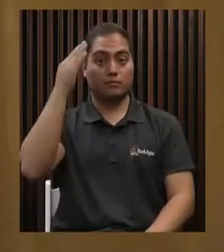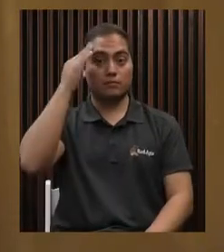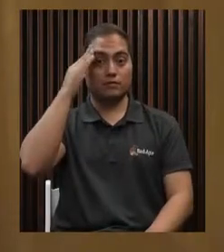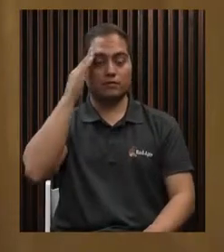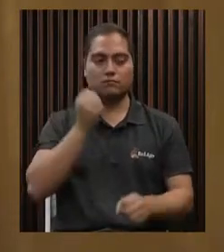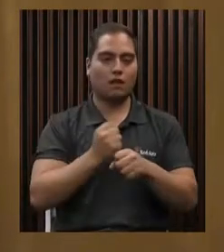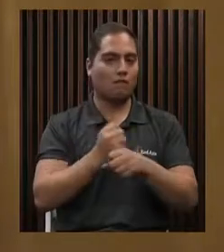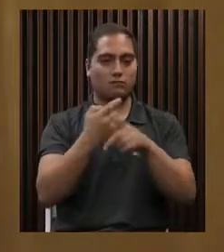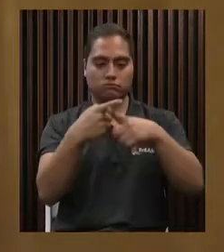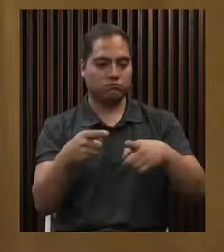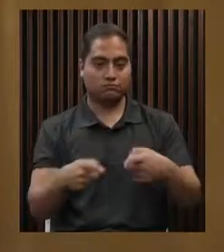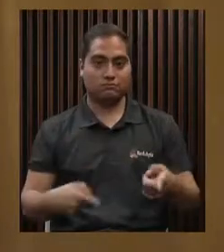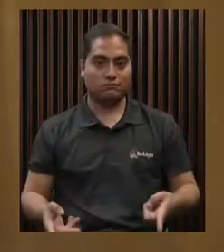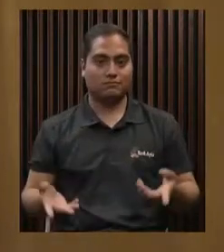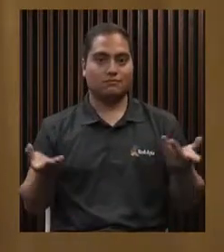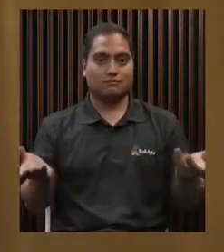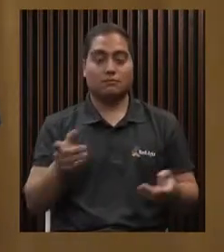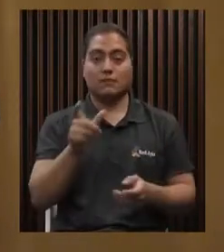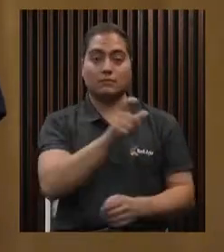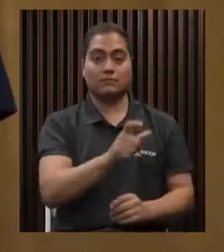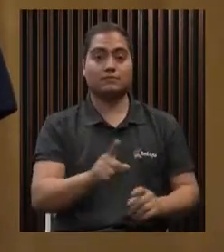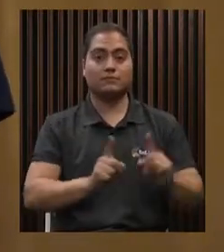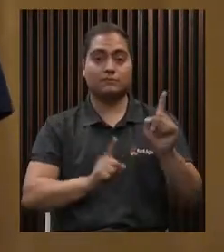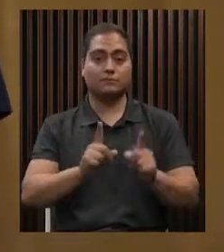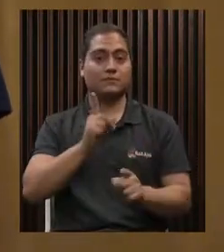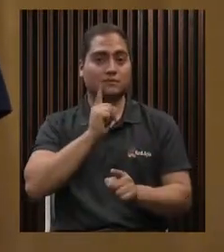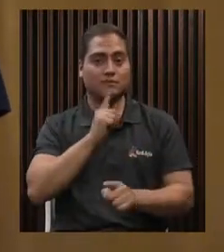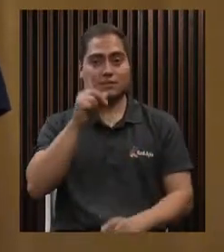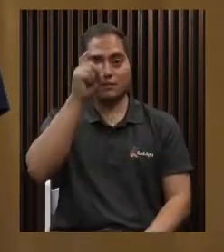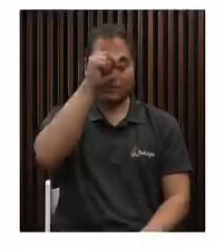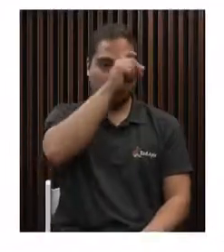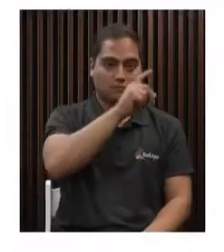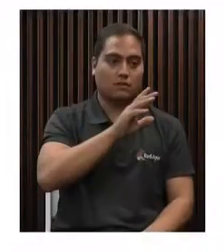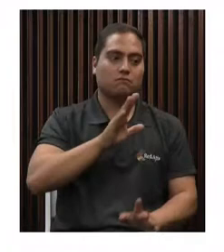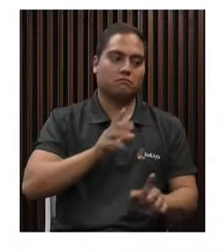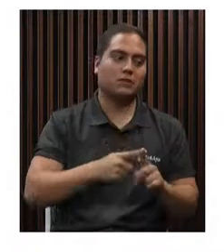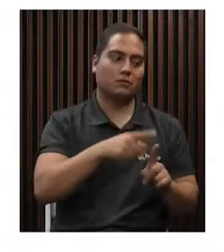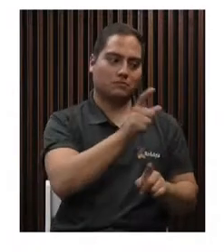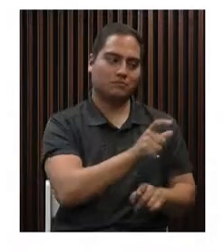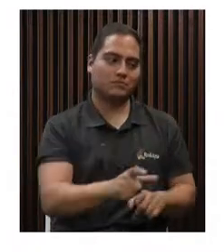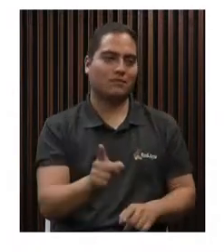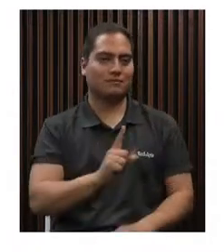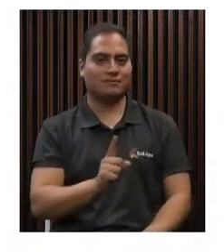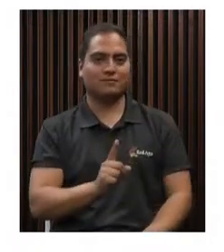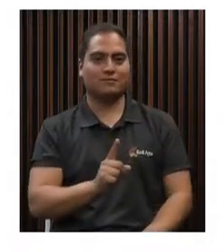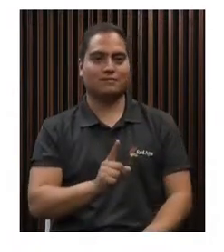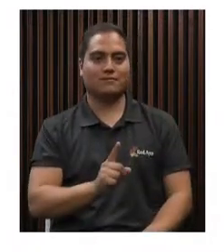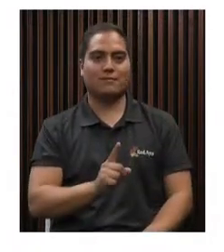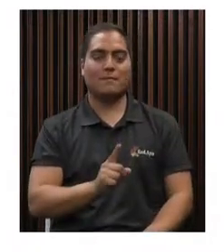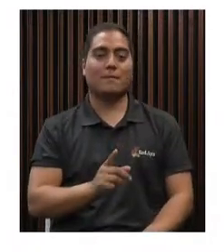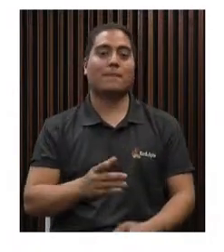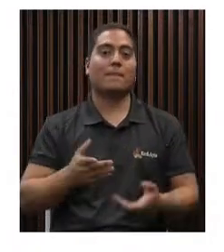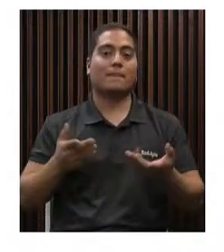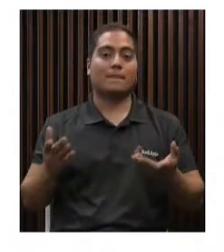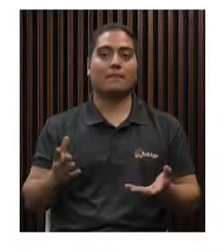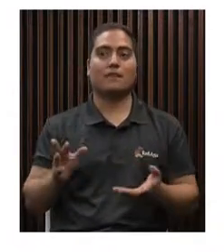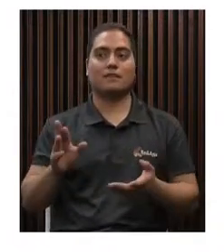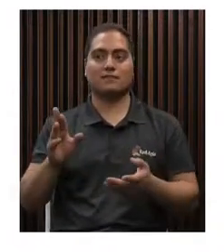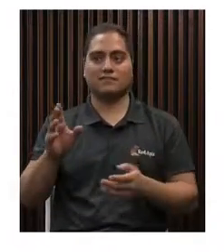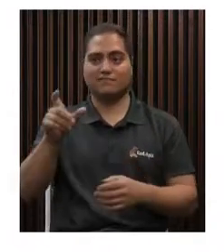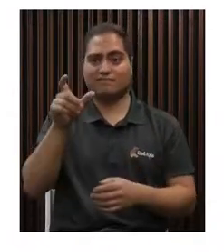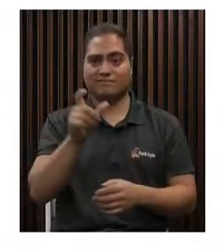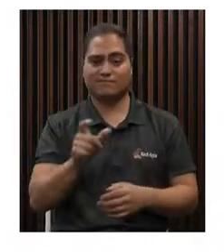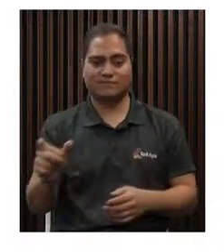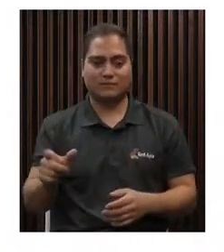de maneras distintas. Algunas personas tienen algún tipo de dificultad, mientras que otras no. Pero lo que es deshabilitante para las personas